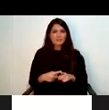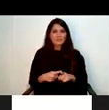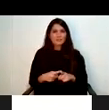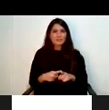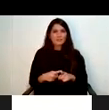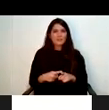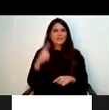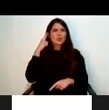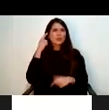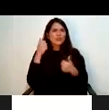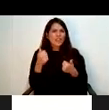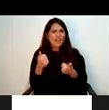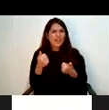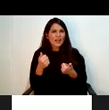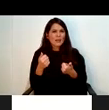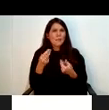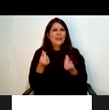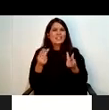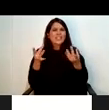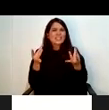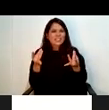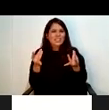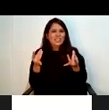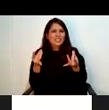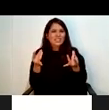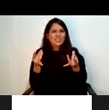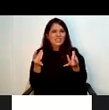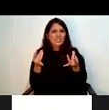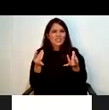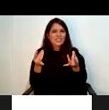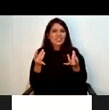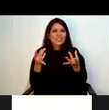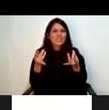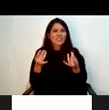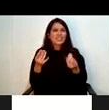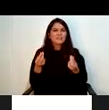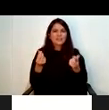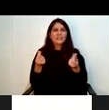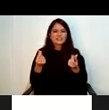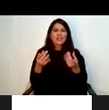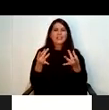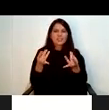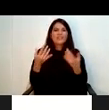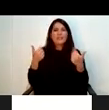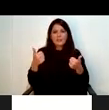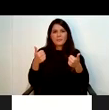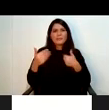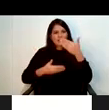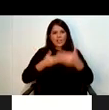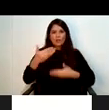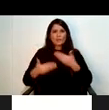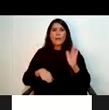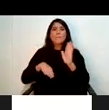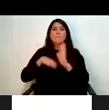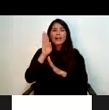¿Me escucho bien? Parece que me apareció que... Ah, sí, acá me dice... Bien, sigo entonces. Lo más